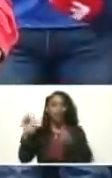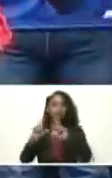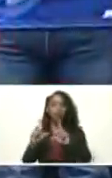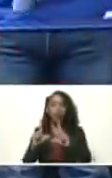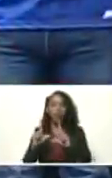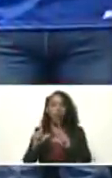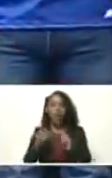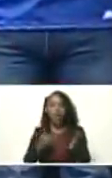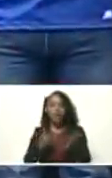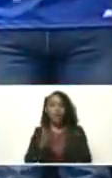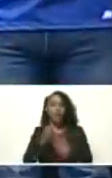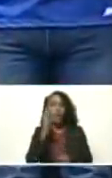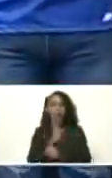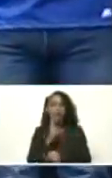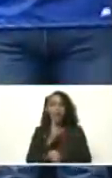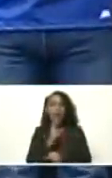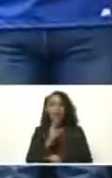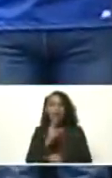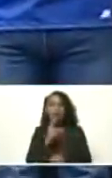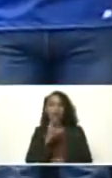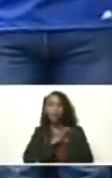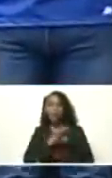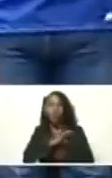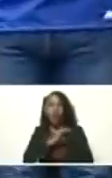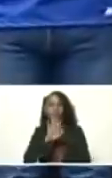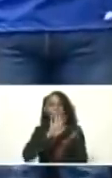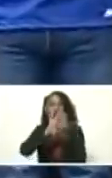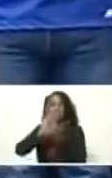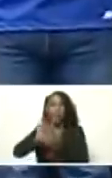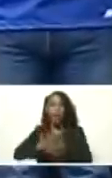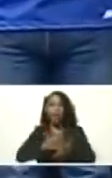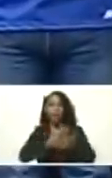a través de las redes sociales, conectados